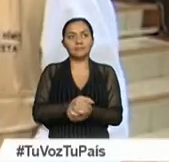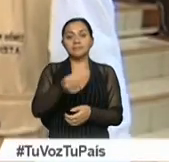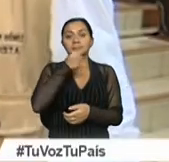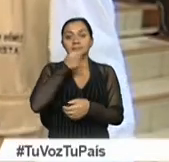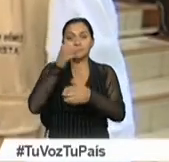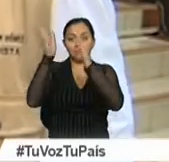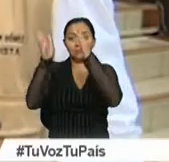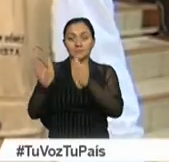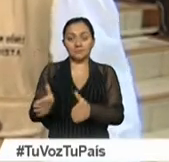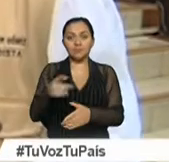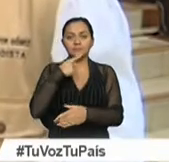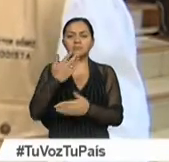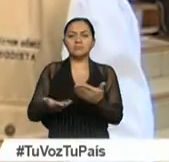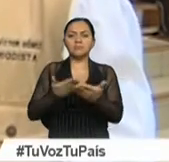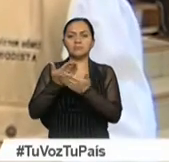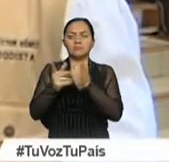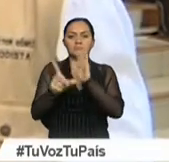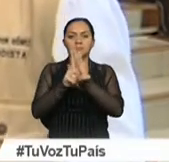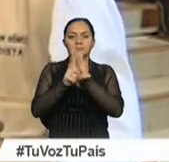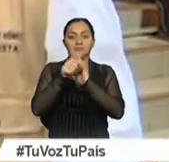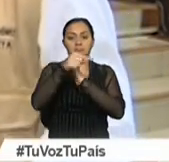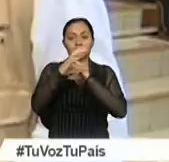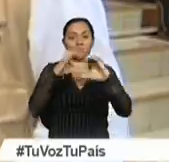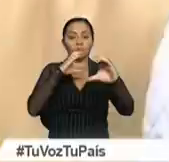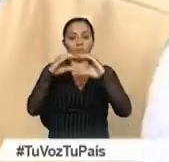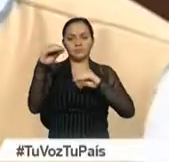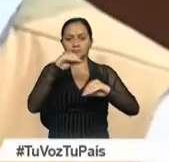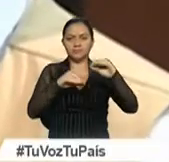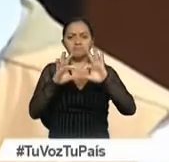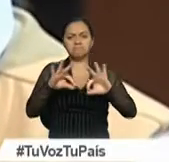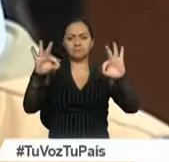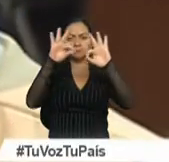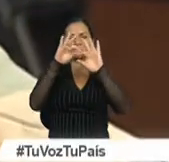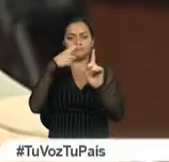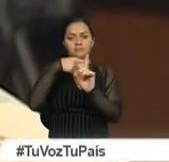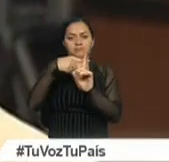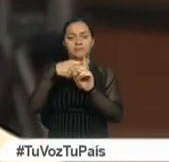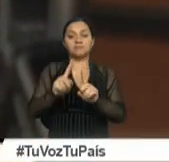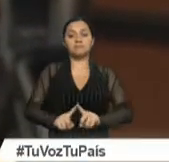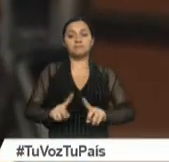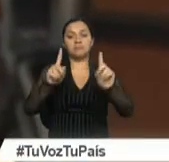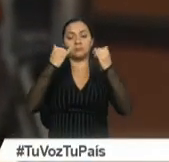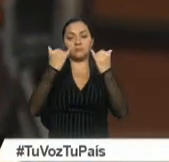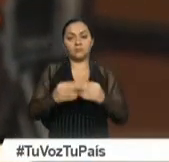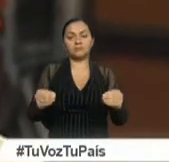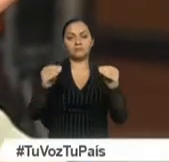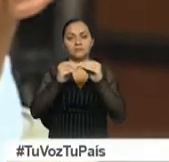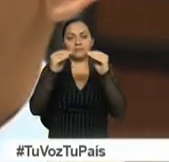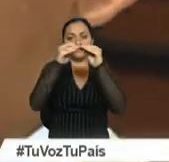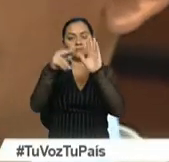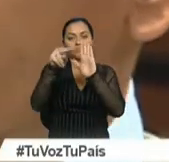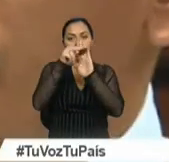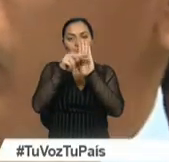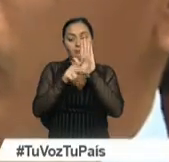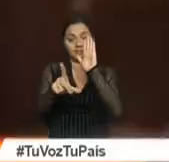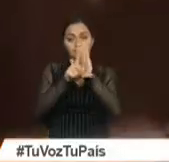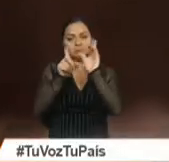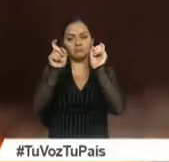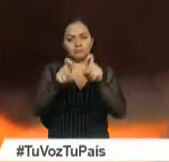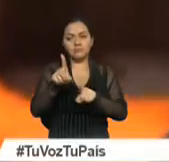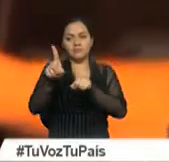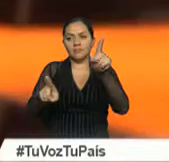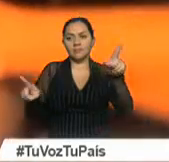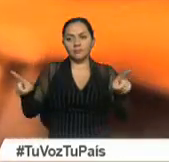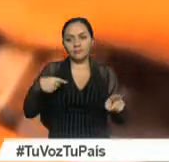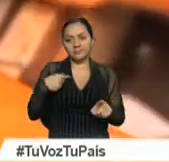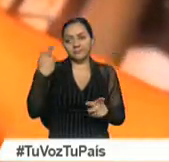Víctor Gómez, los aportes de la Ley Orgánica de Comunicación son positivos. Sin embargo, considera que esta normativa tiene algunos